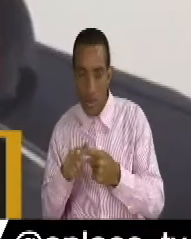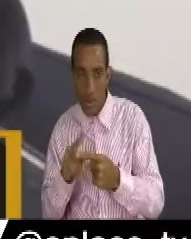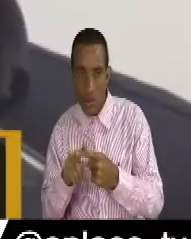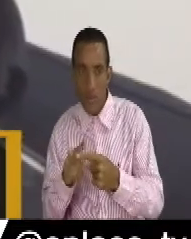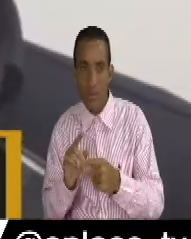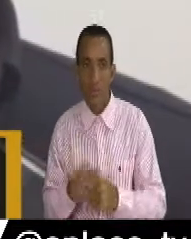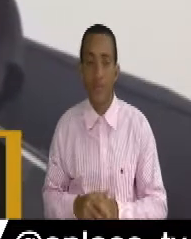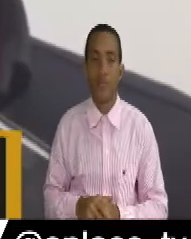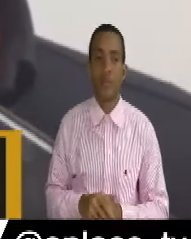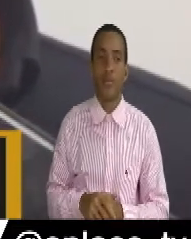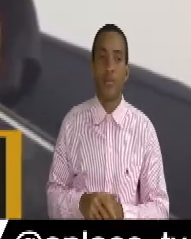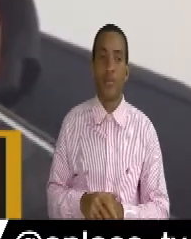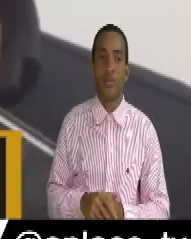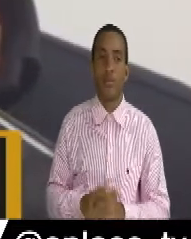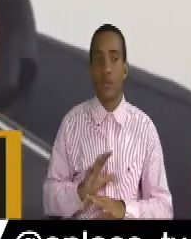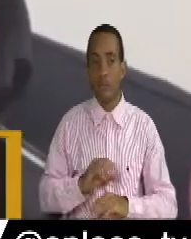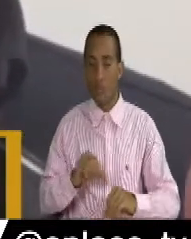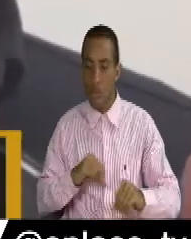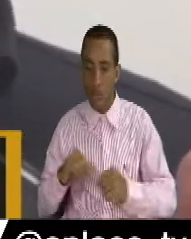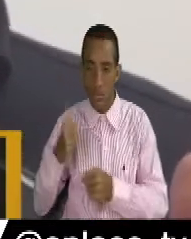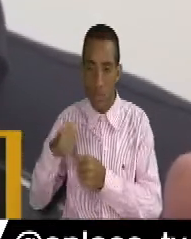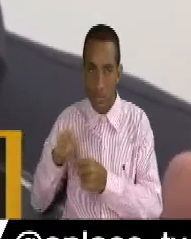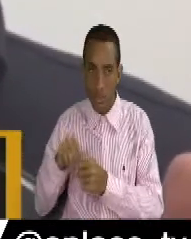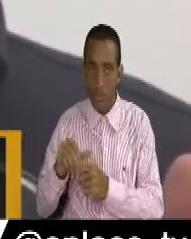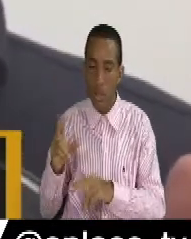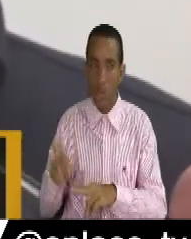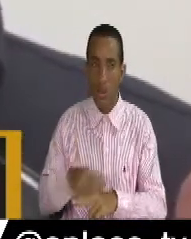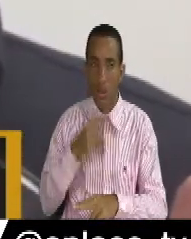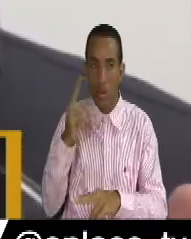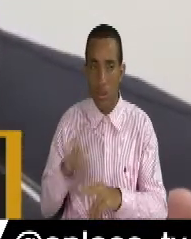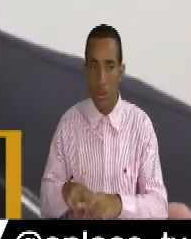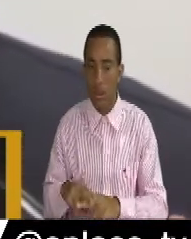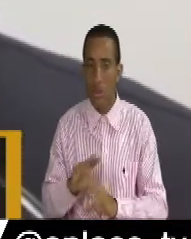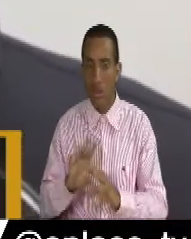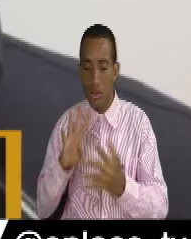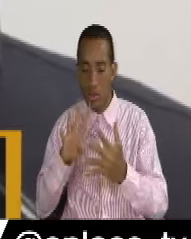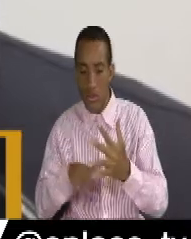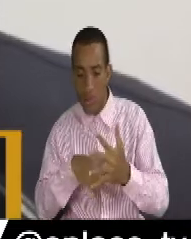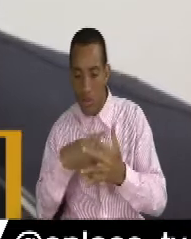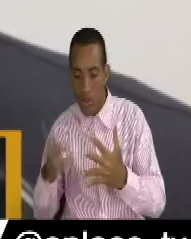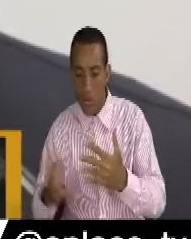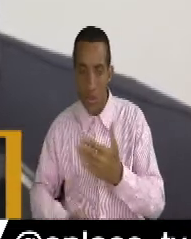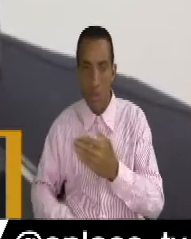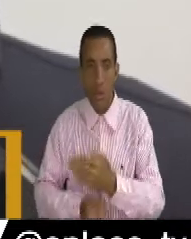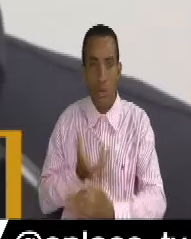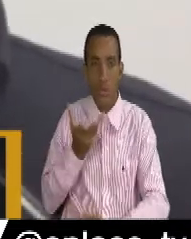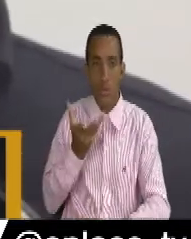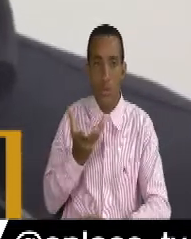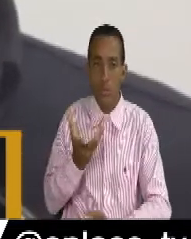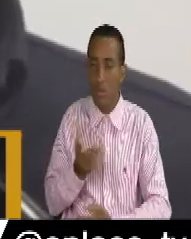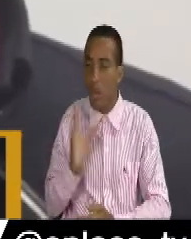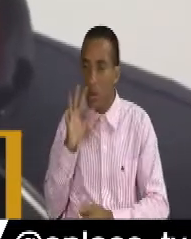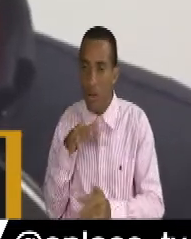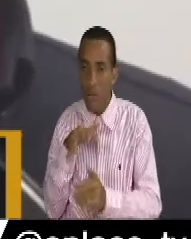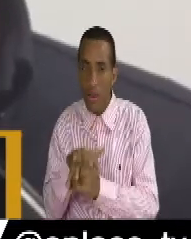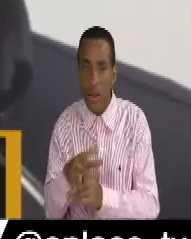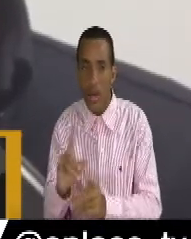operaciones se mantienen en general de la refinería de manera normal, de acuerdo con sus programas de producción. No hay ningún tipo de afectación.